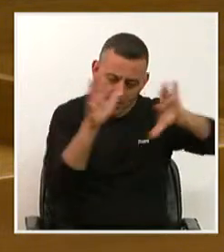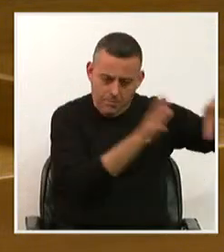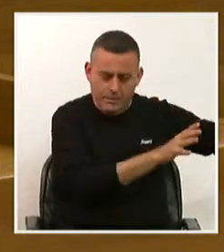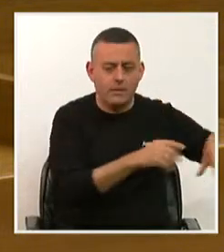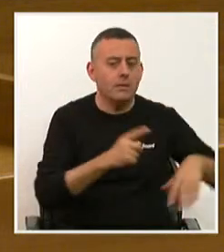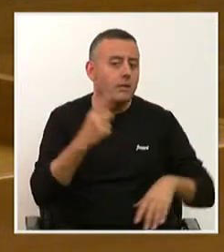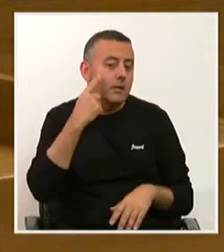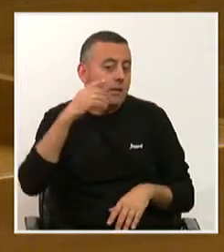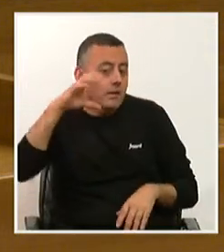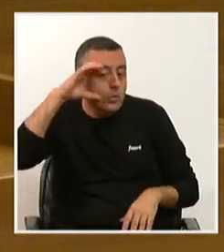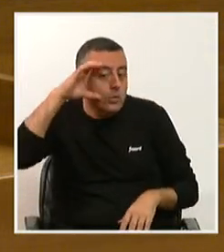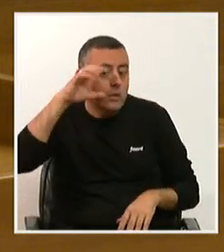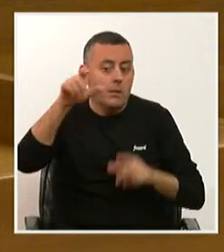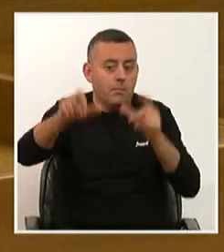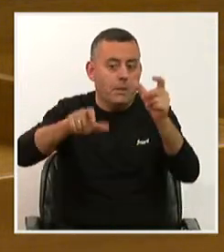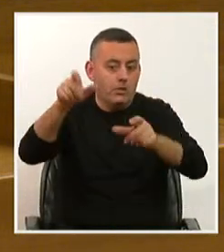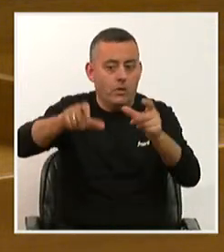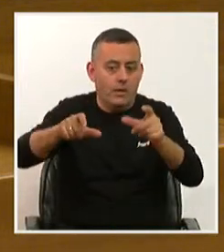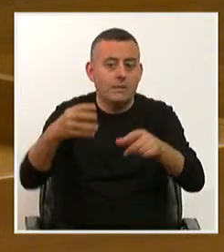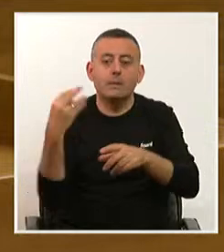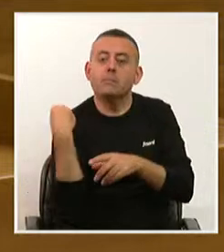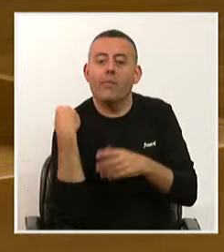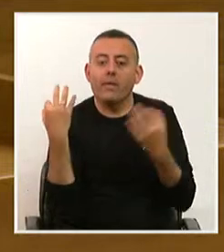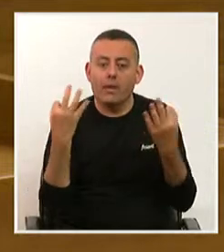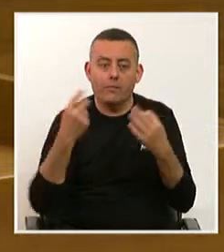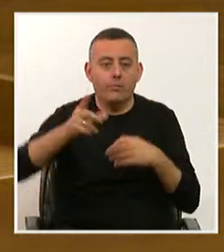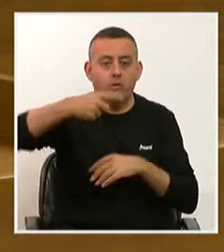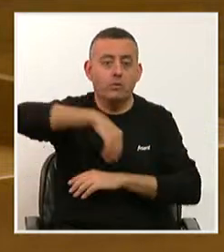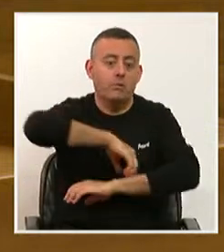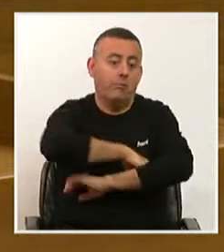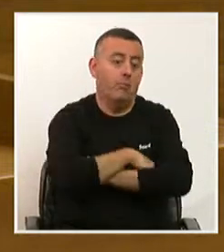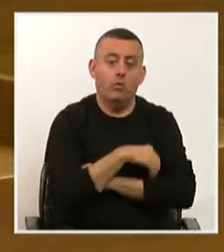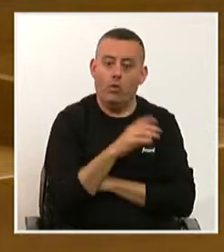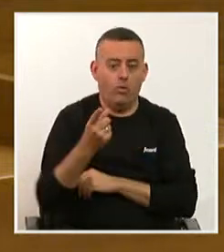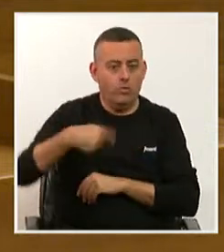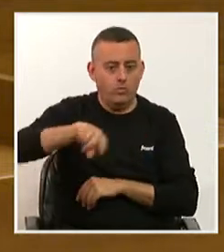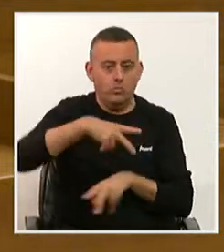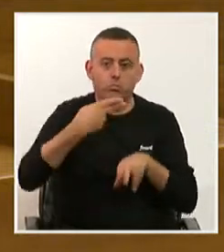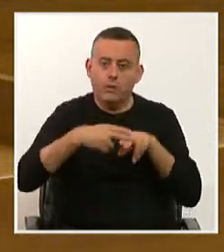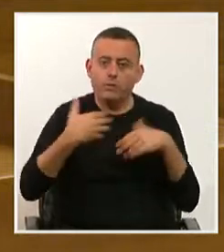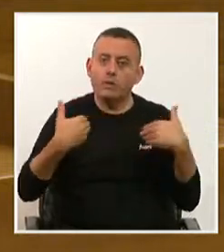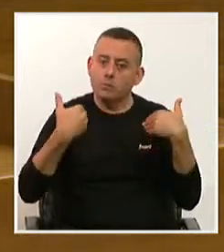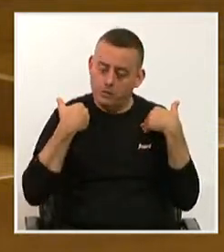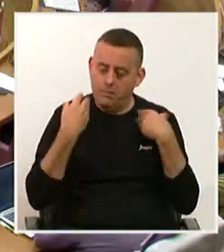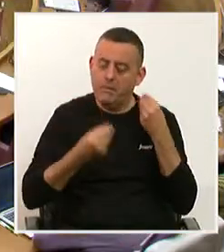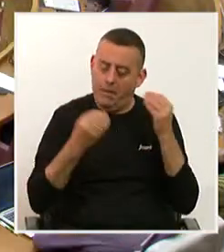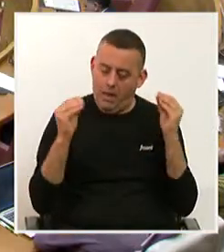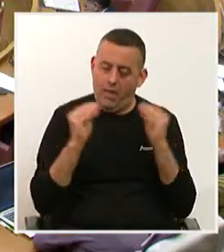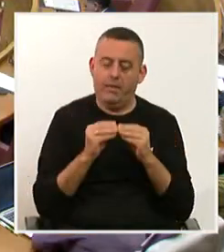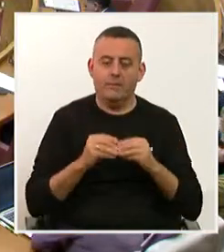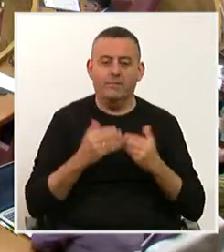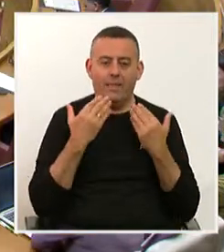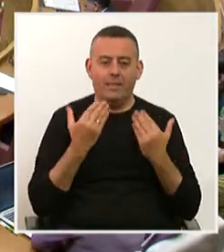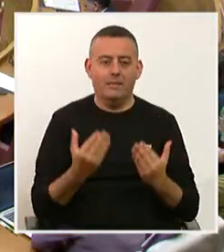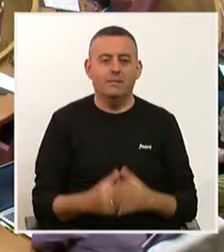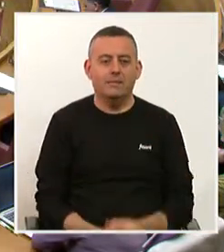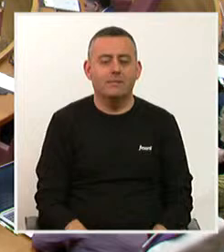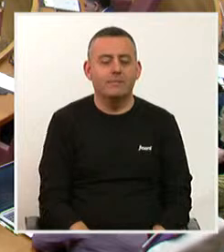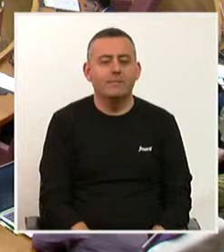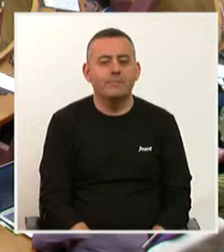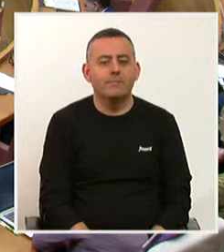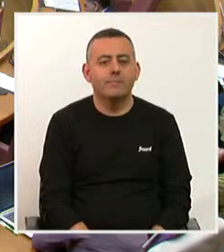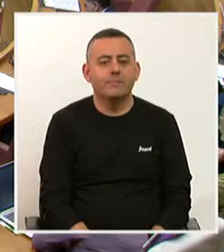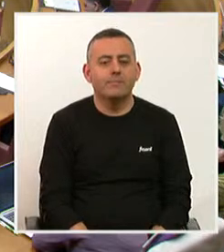quedarnos de brazos creat la nuestra responsabil es Fer política Gracias muy bien muchas